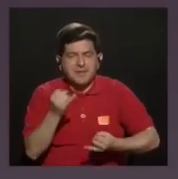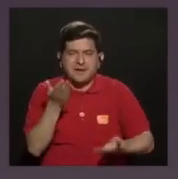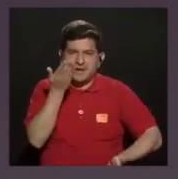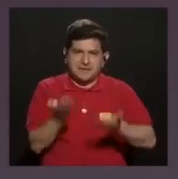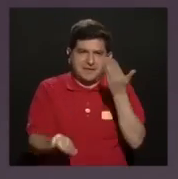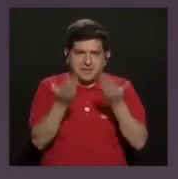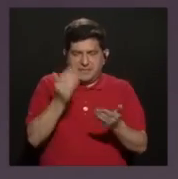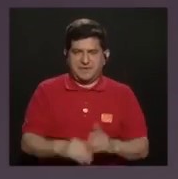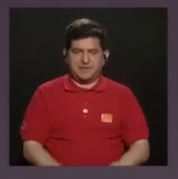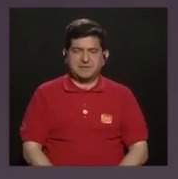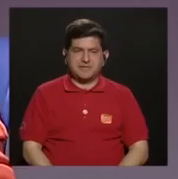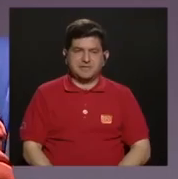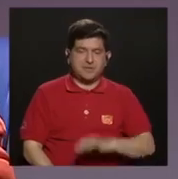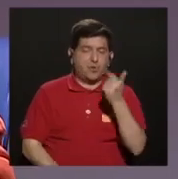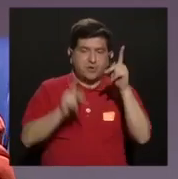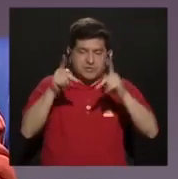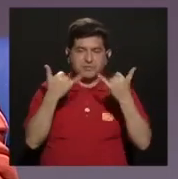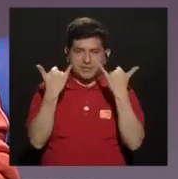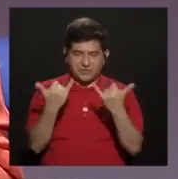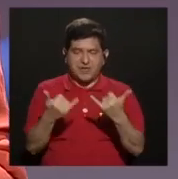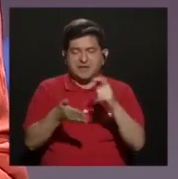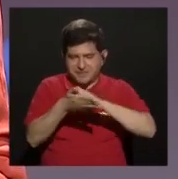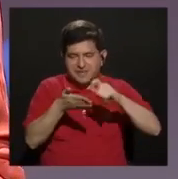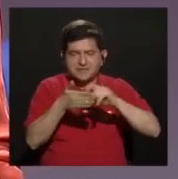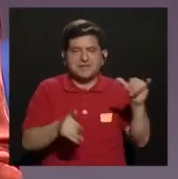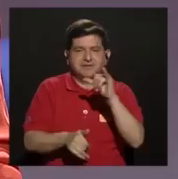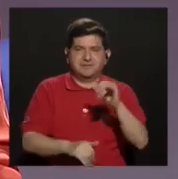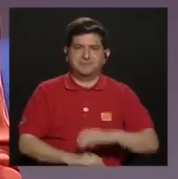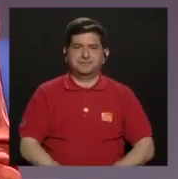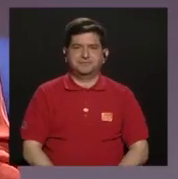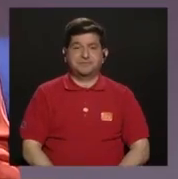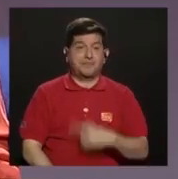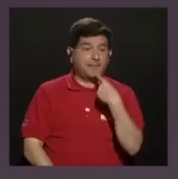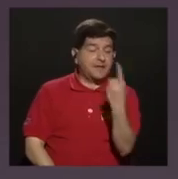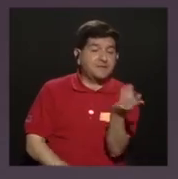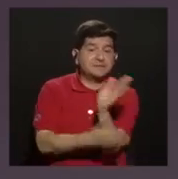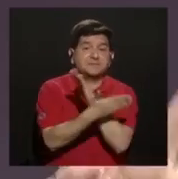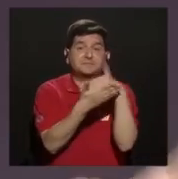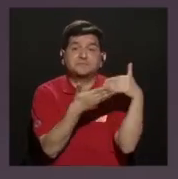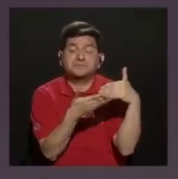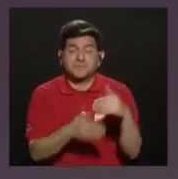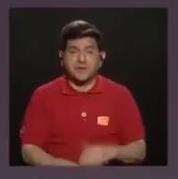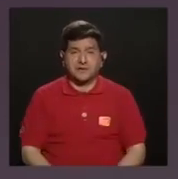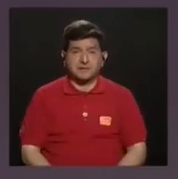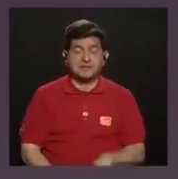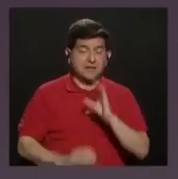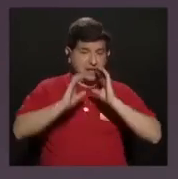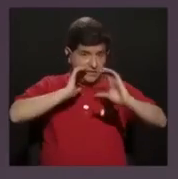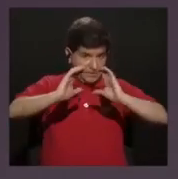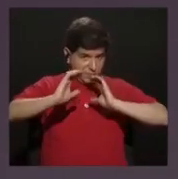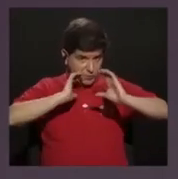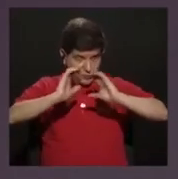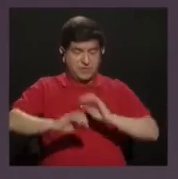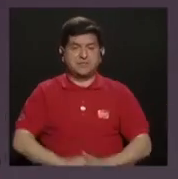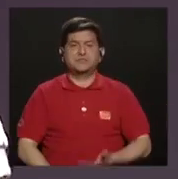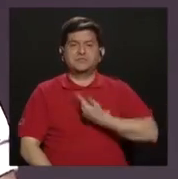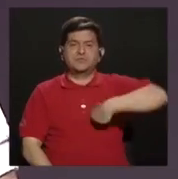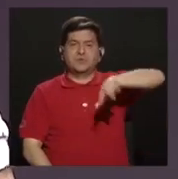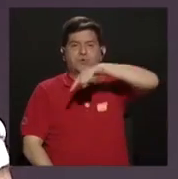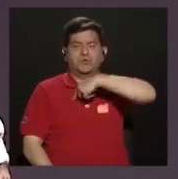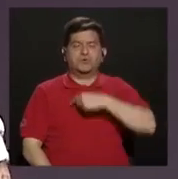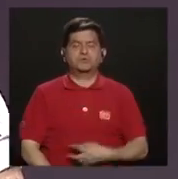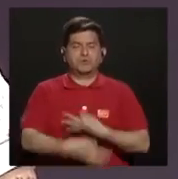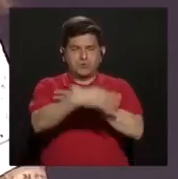otra persona... Nos están escribiendo otras personas. Oh, excelente. Decía de la parte de la comunicación. Vieras que nosotras